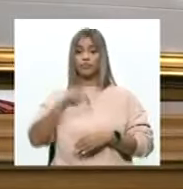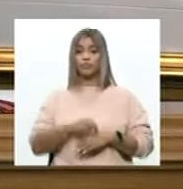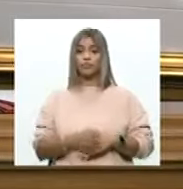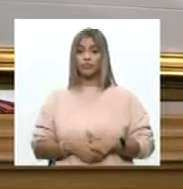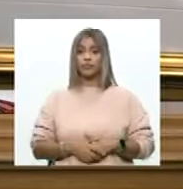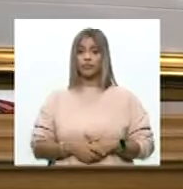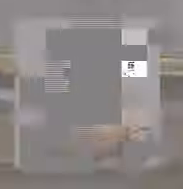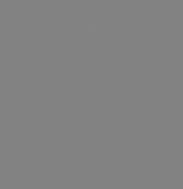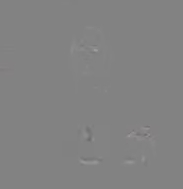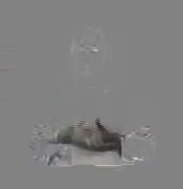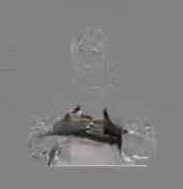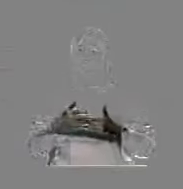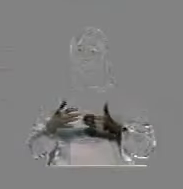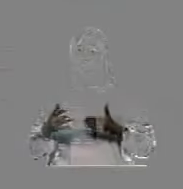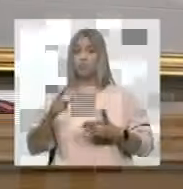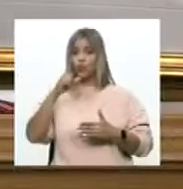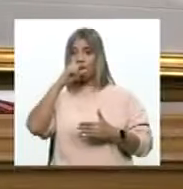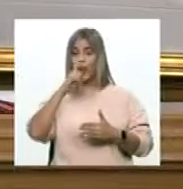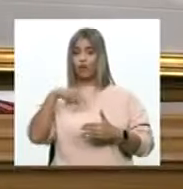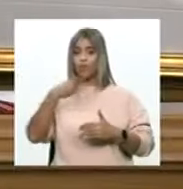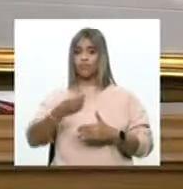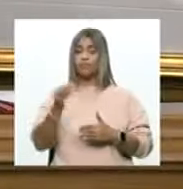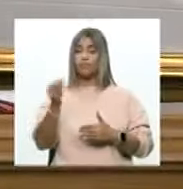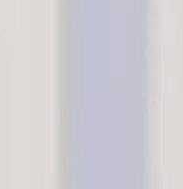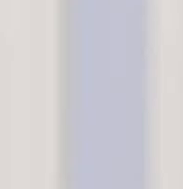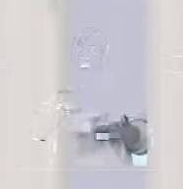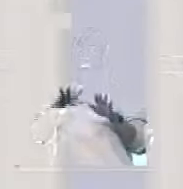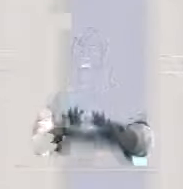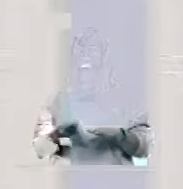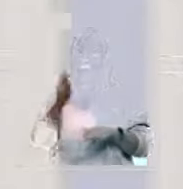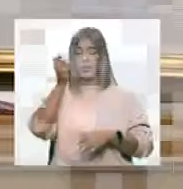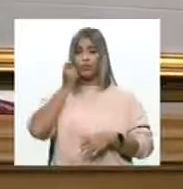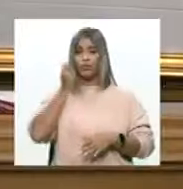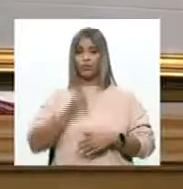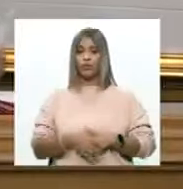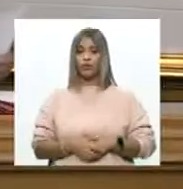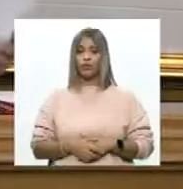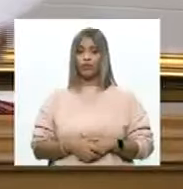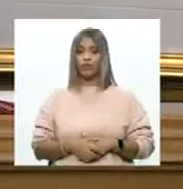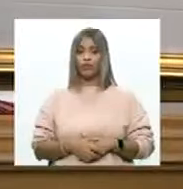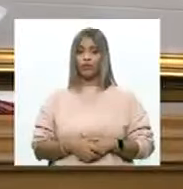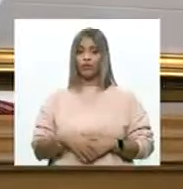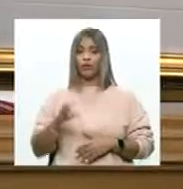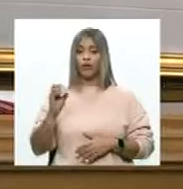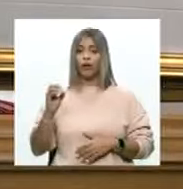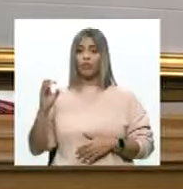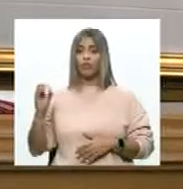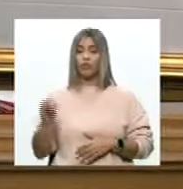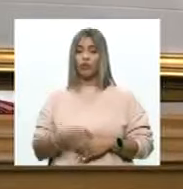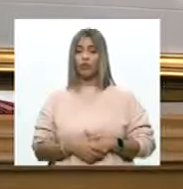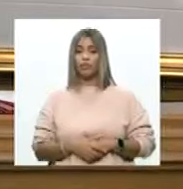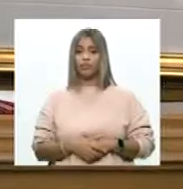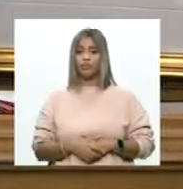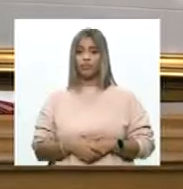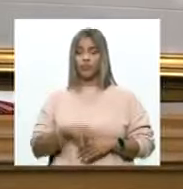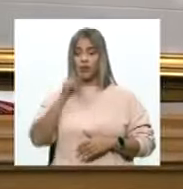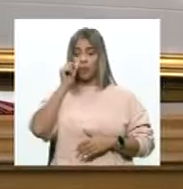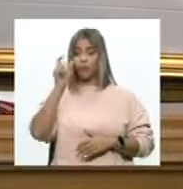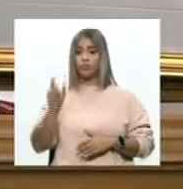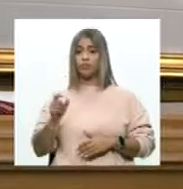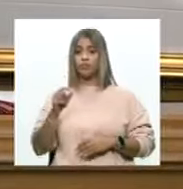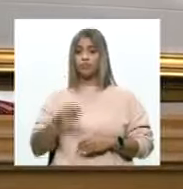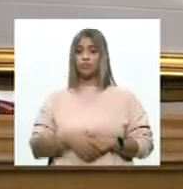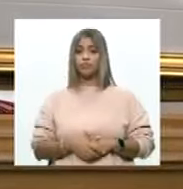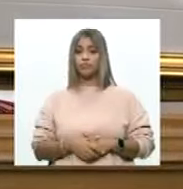Nacional que sea por otro año la suspensión del diputado Orlando Horta. En